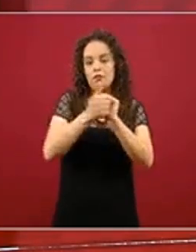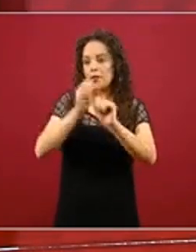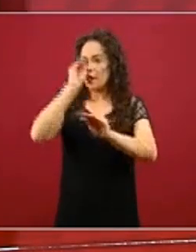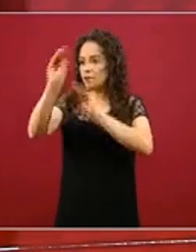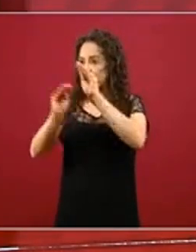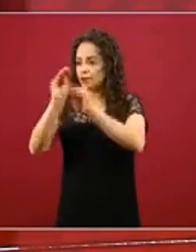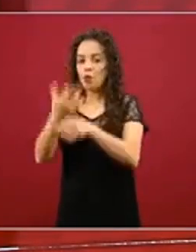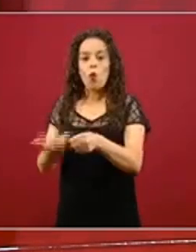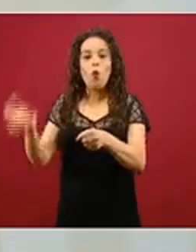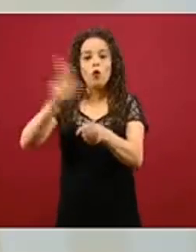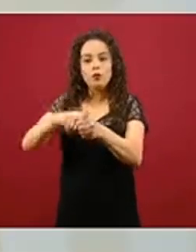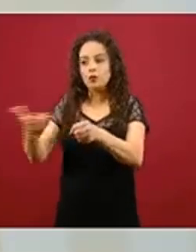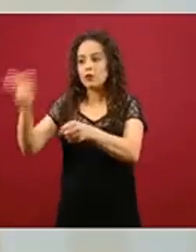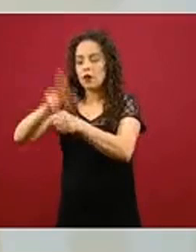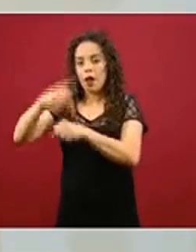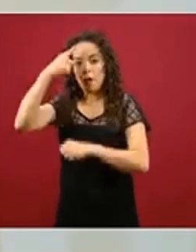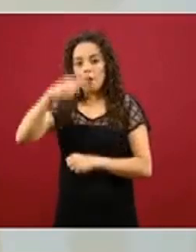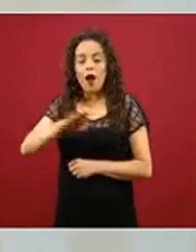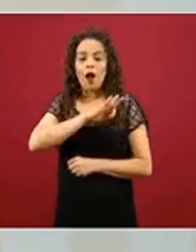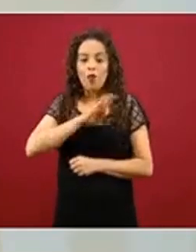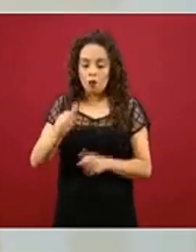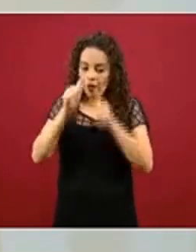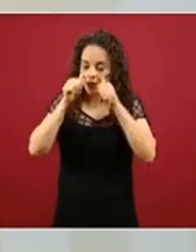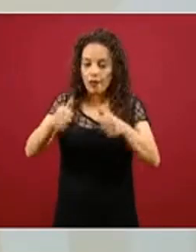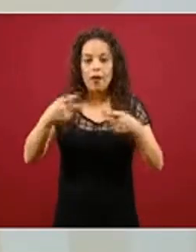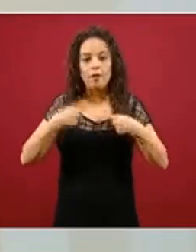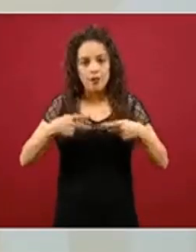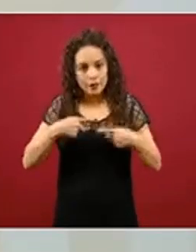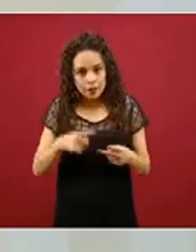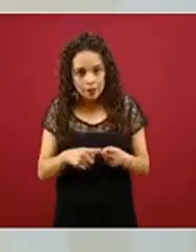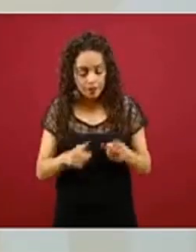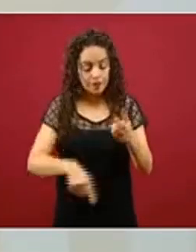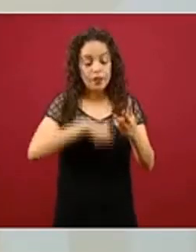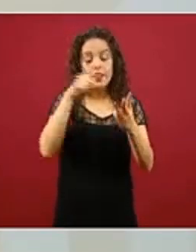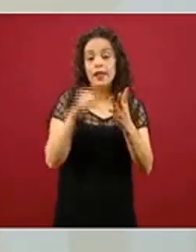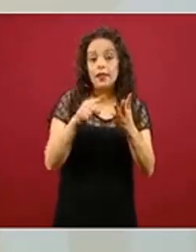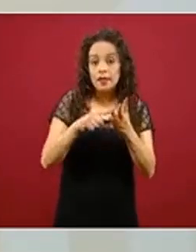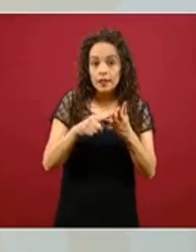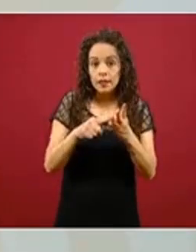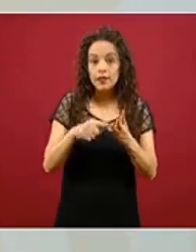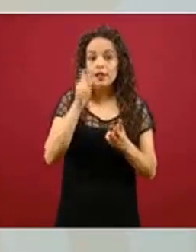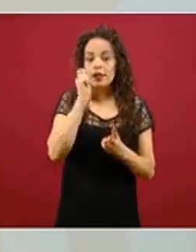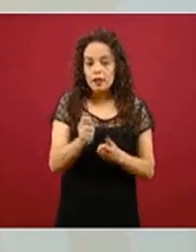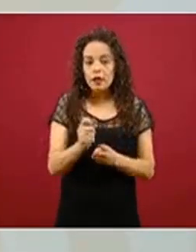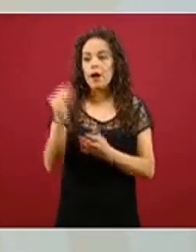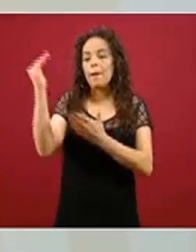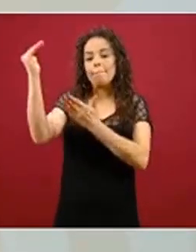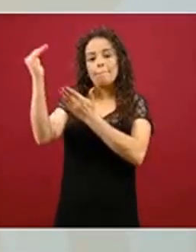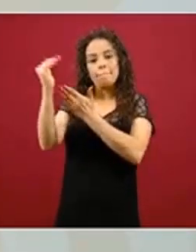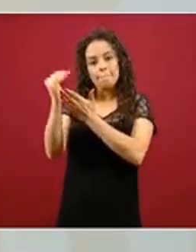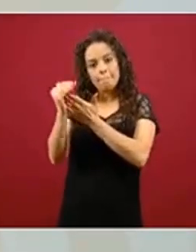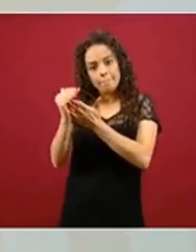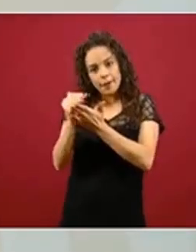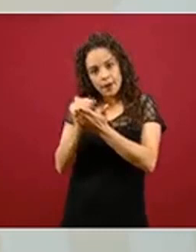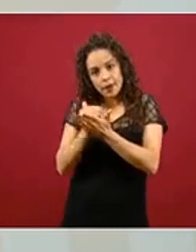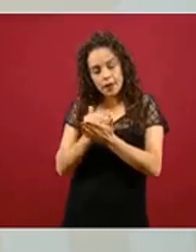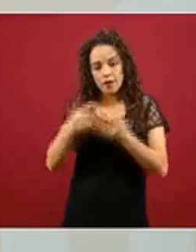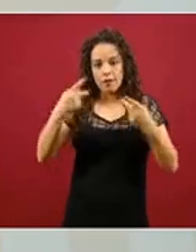2. Y objetivo 3 es reducir la mortalidad. ¿Cuál es la mortalidad